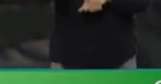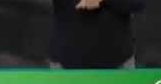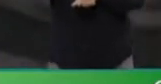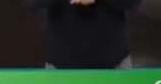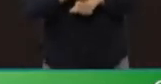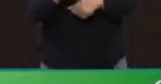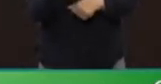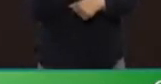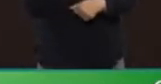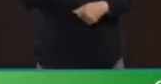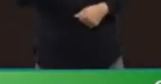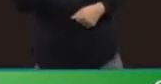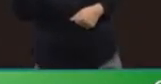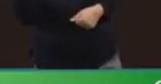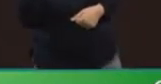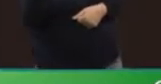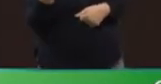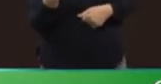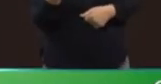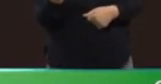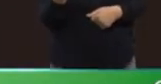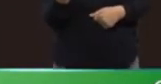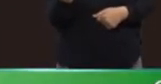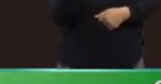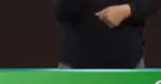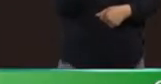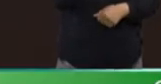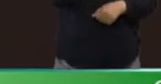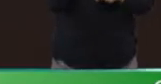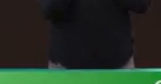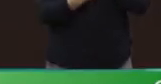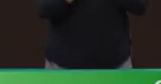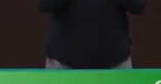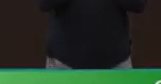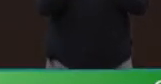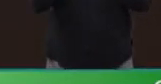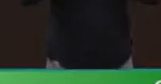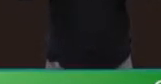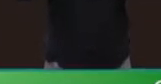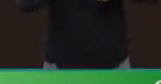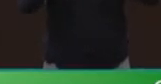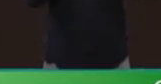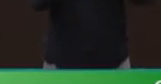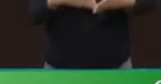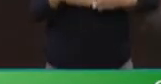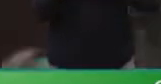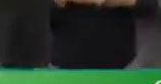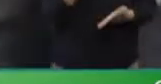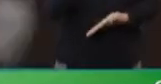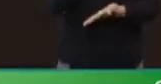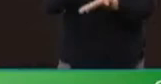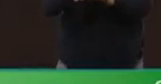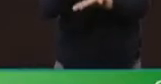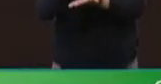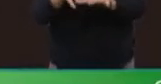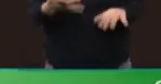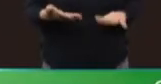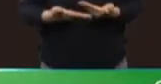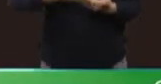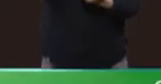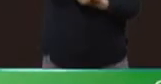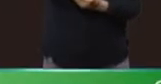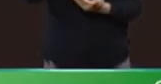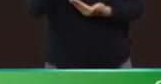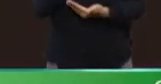adversas del Sol del medio climático en donde Esto no es un apoyo anteriormente había apoyos